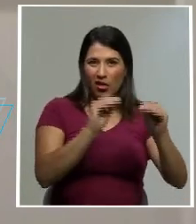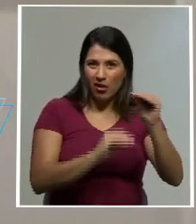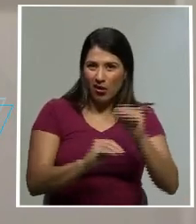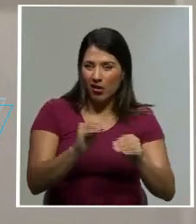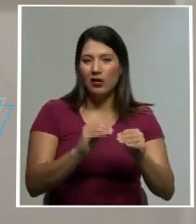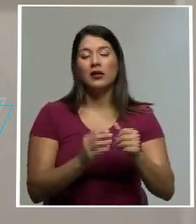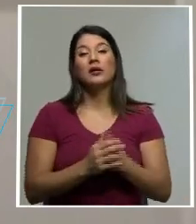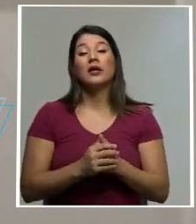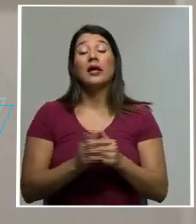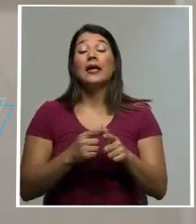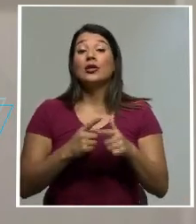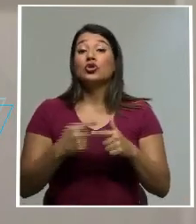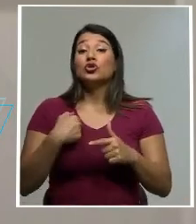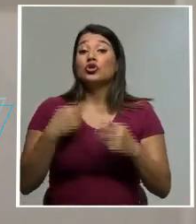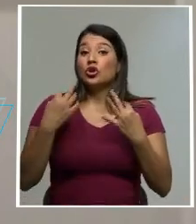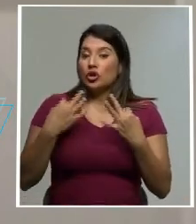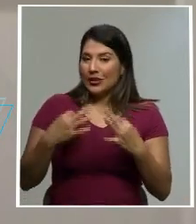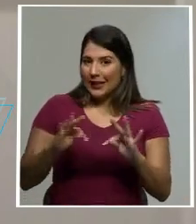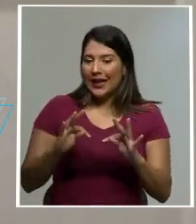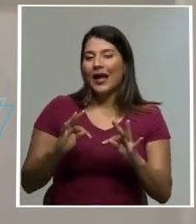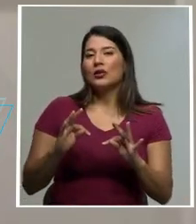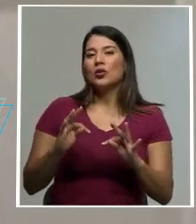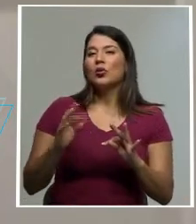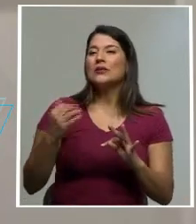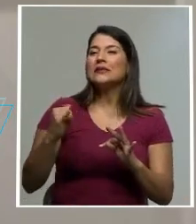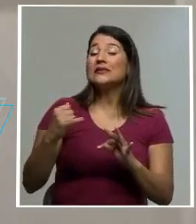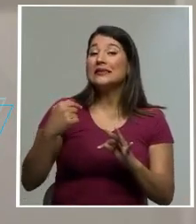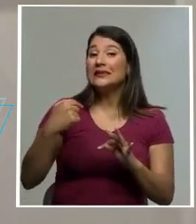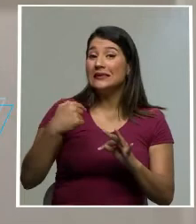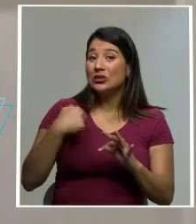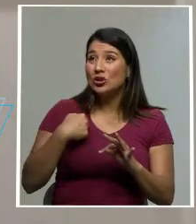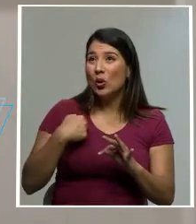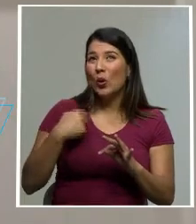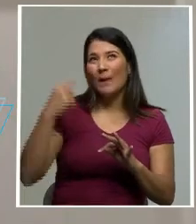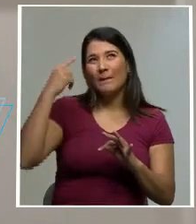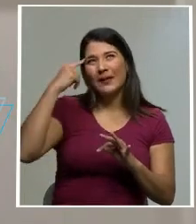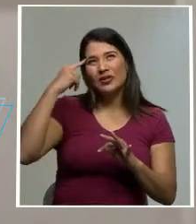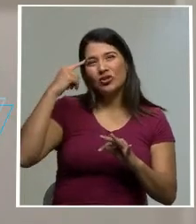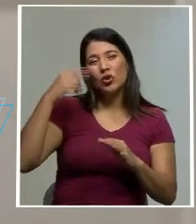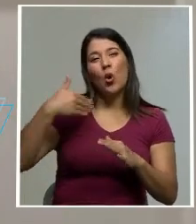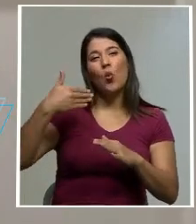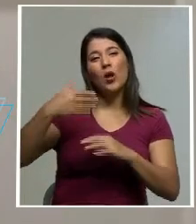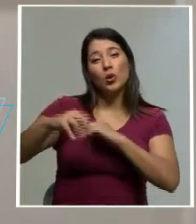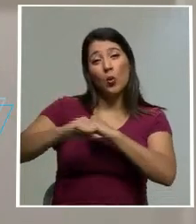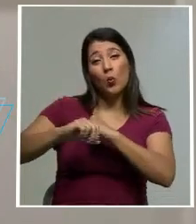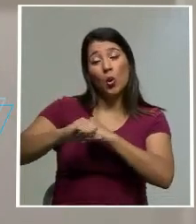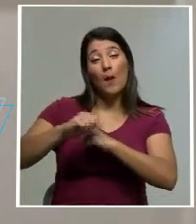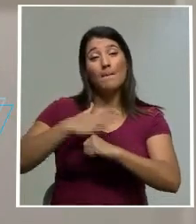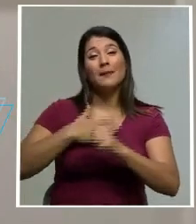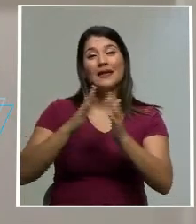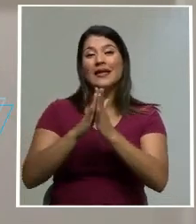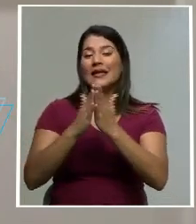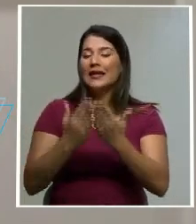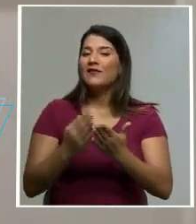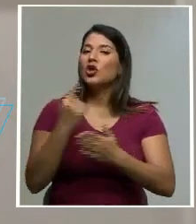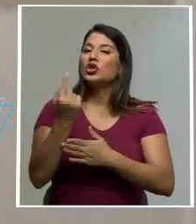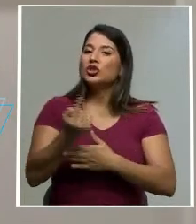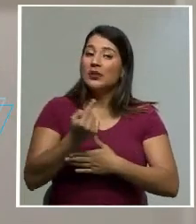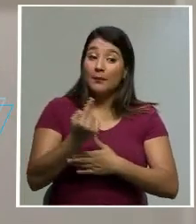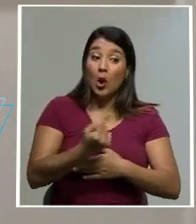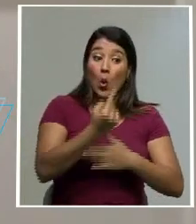si uno, digamos, se va a las épocas que he publicado los libros, mis libros realmente son muy espaciados, o sea, trato como